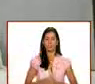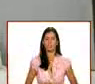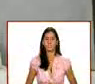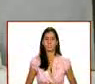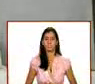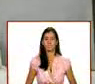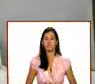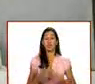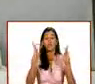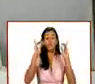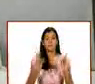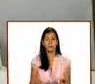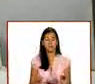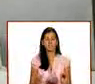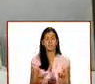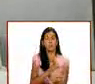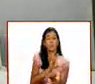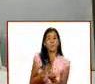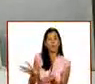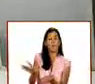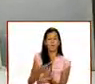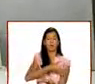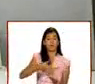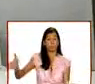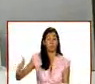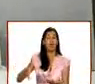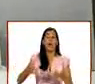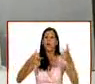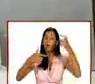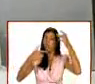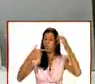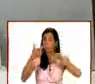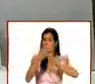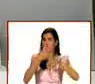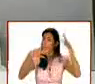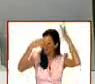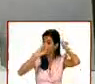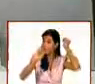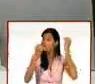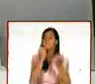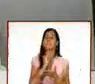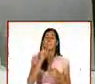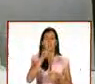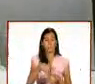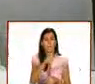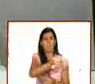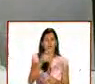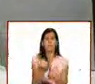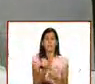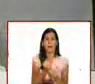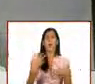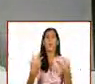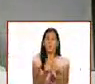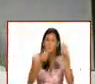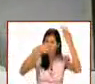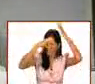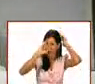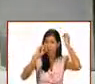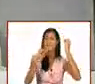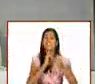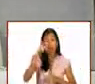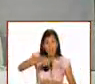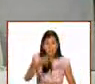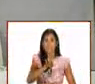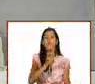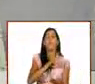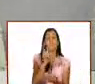Venezuela ha decidido expulsar al embajador de Israel y a parte del personal de la embajada de Israel en